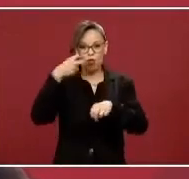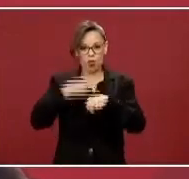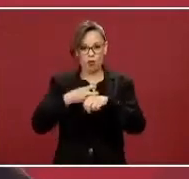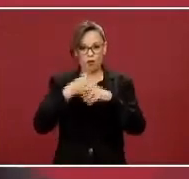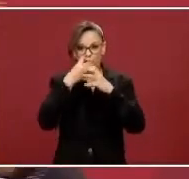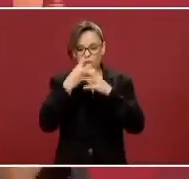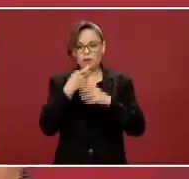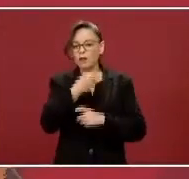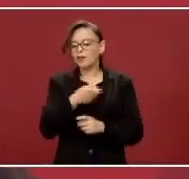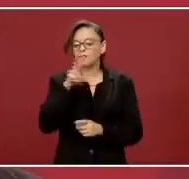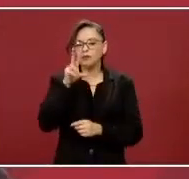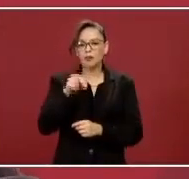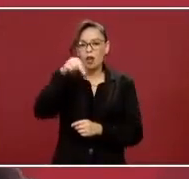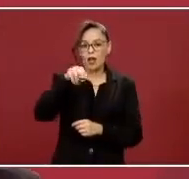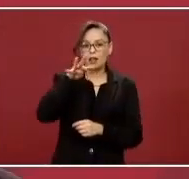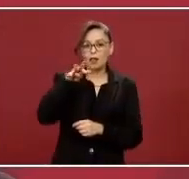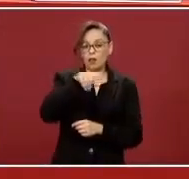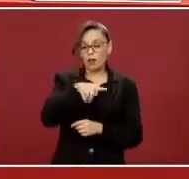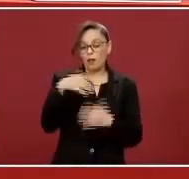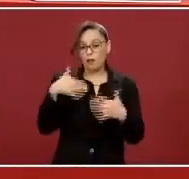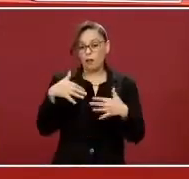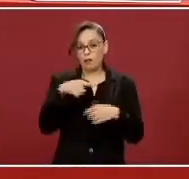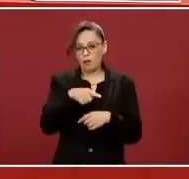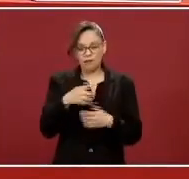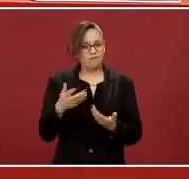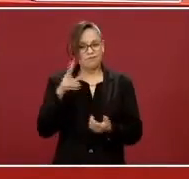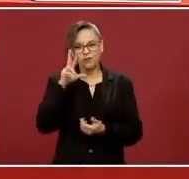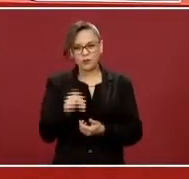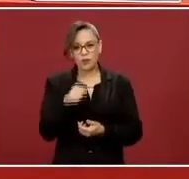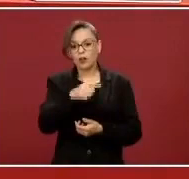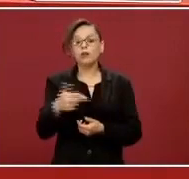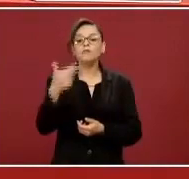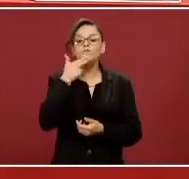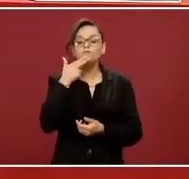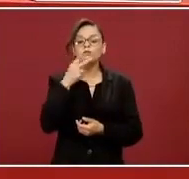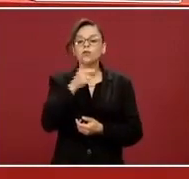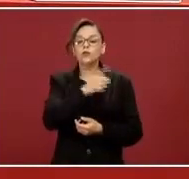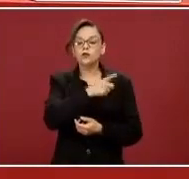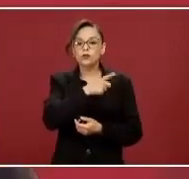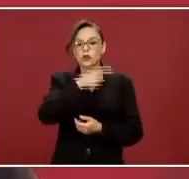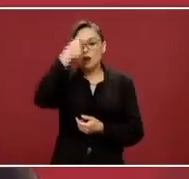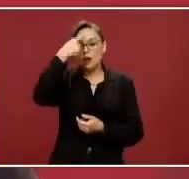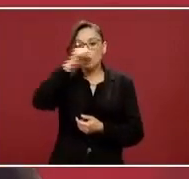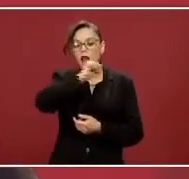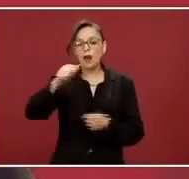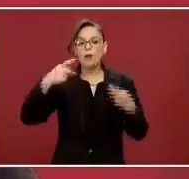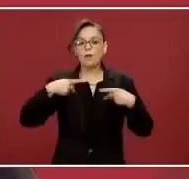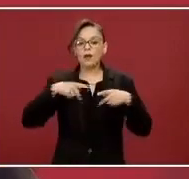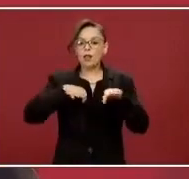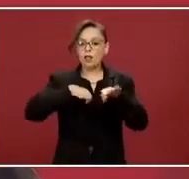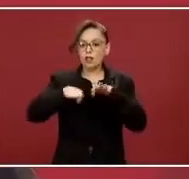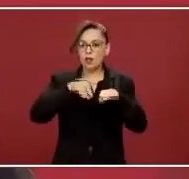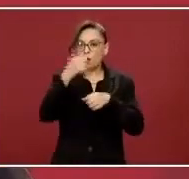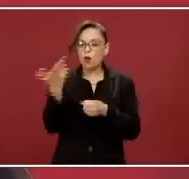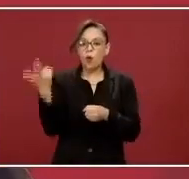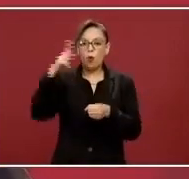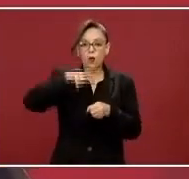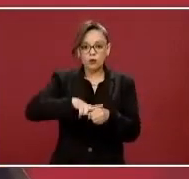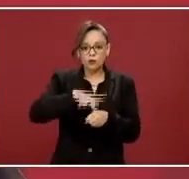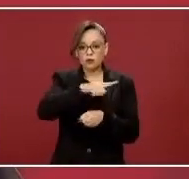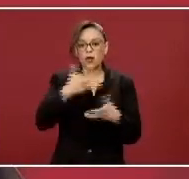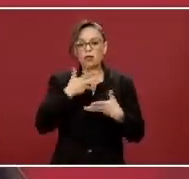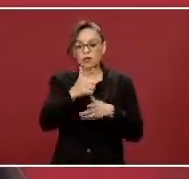que son solo necesarios para el personal de salud que directamente esté en contacto con pacientes con